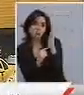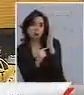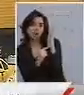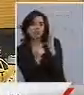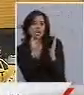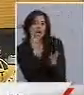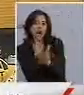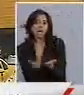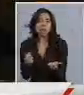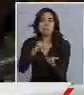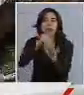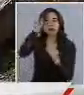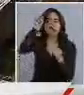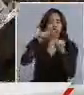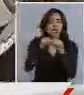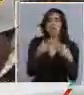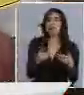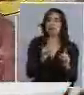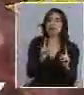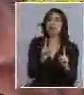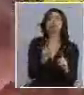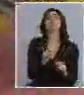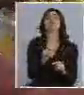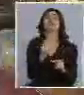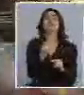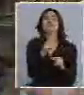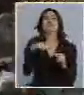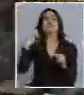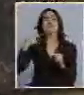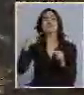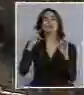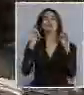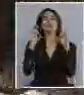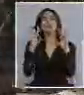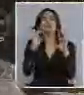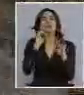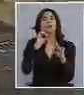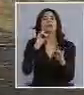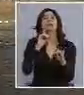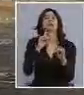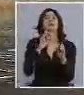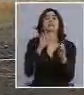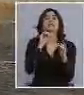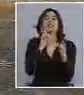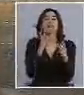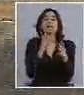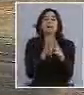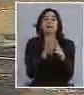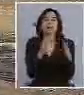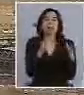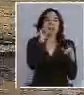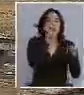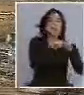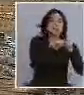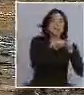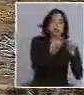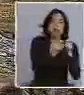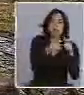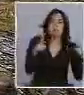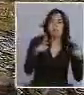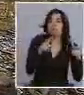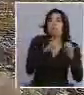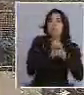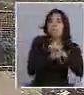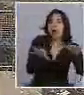más ratones en este momento. Las condicionantes son permanentes, las condicionantes que pueden hacer una mayor presión de una plaga de roedores, como